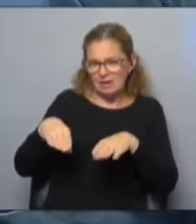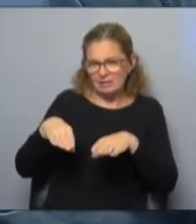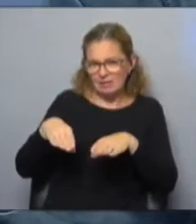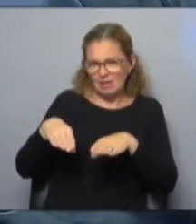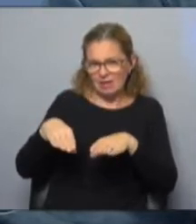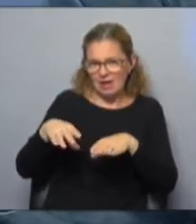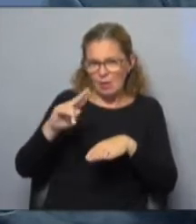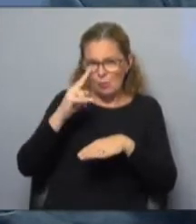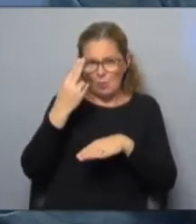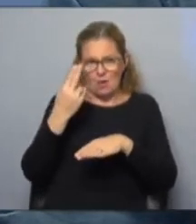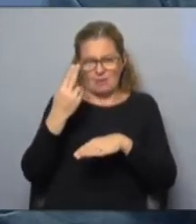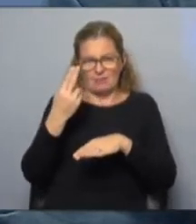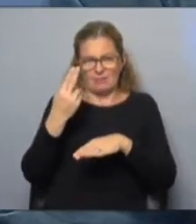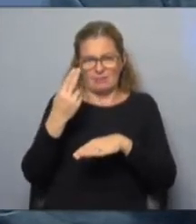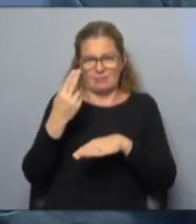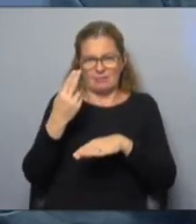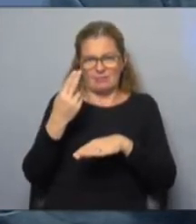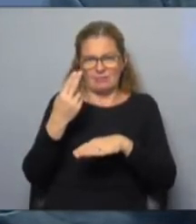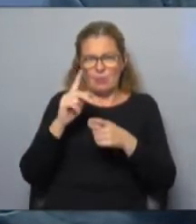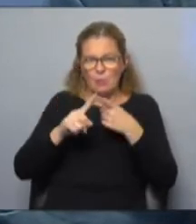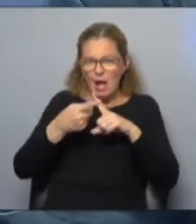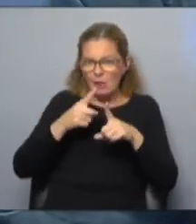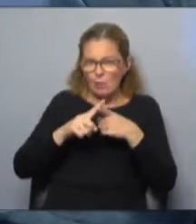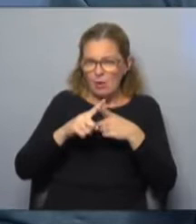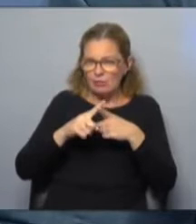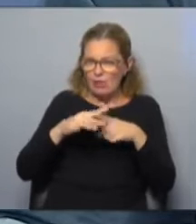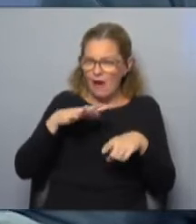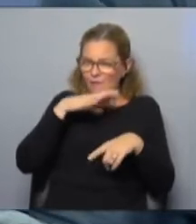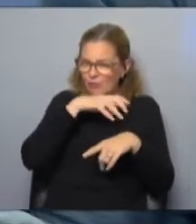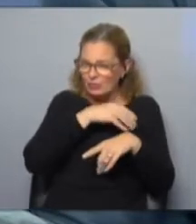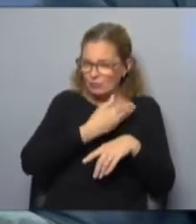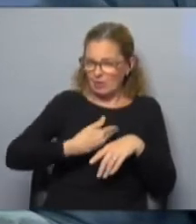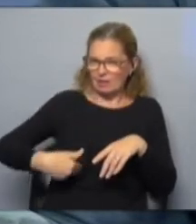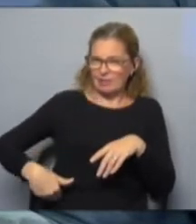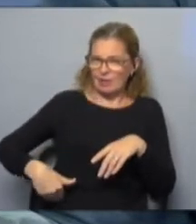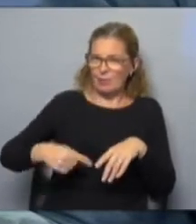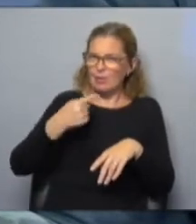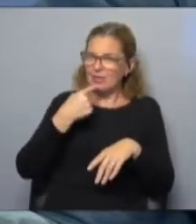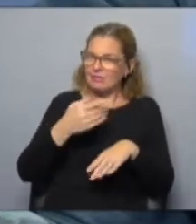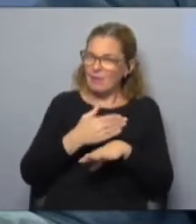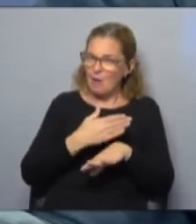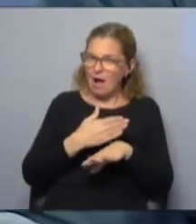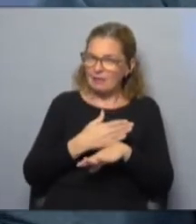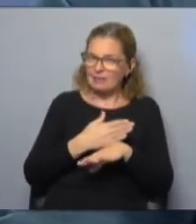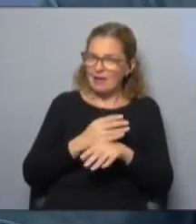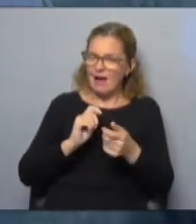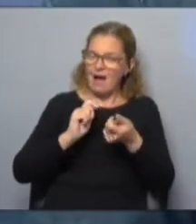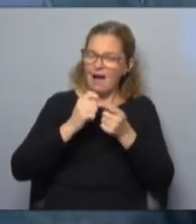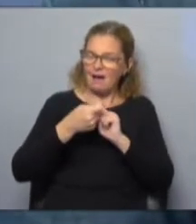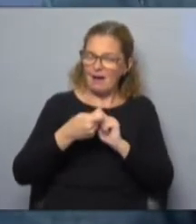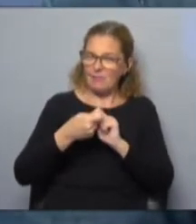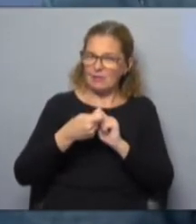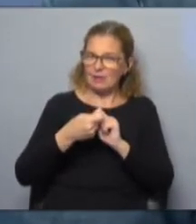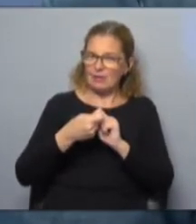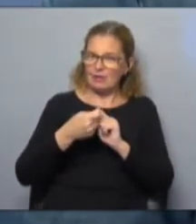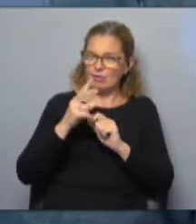al Uruguay un acuerdo abusivo para el Estado que como decíamos transfiere ni más ni